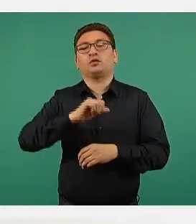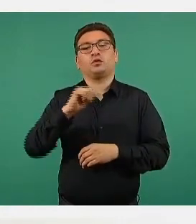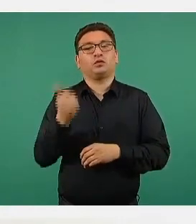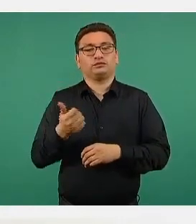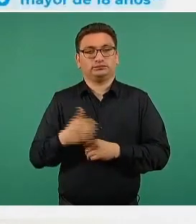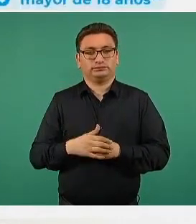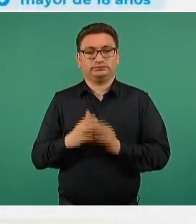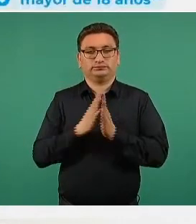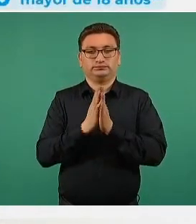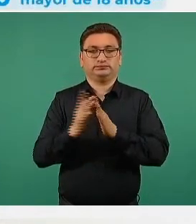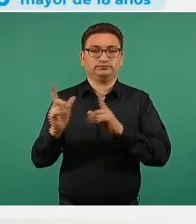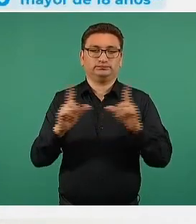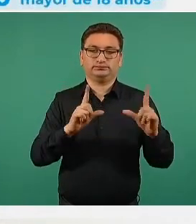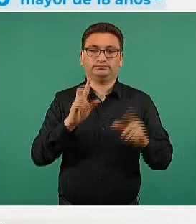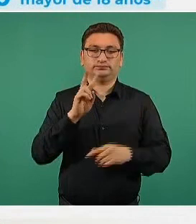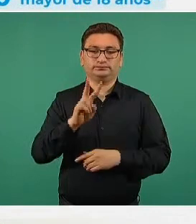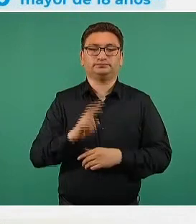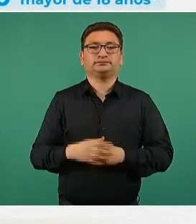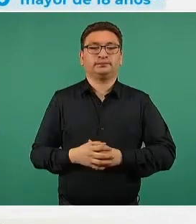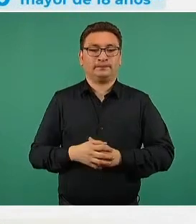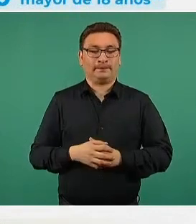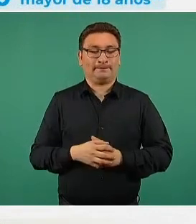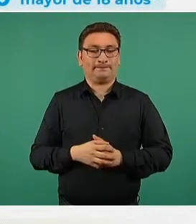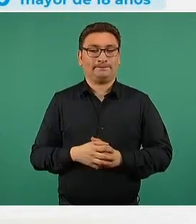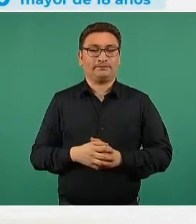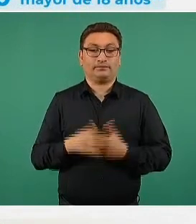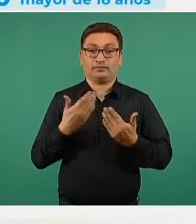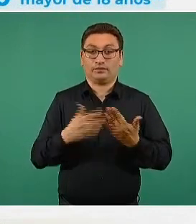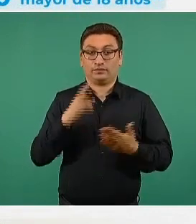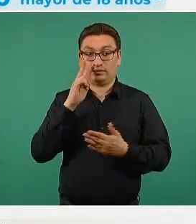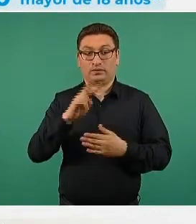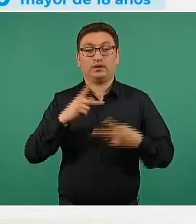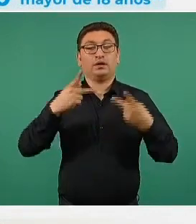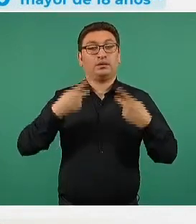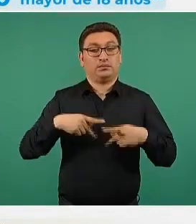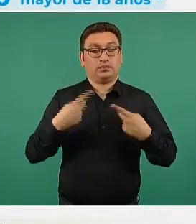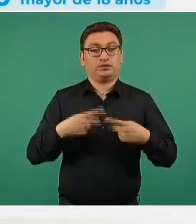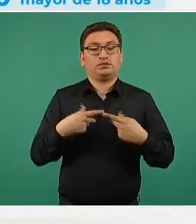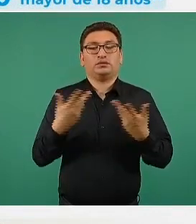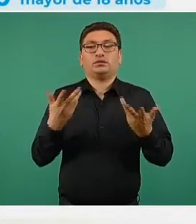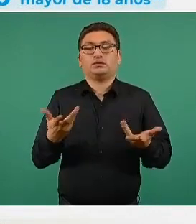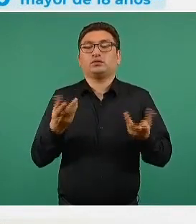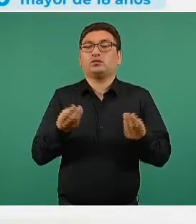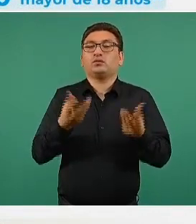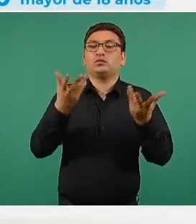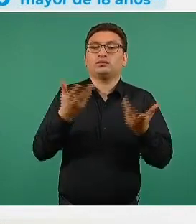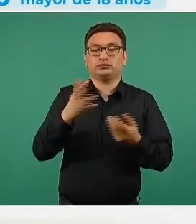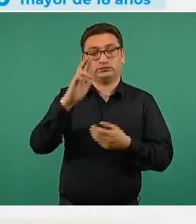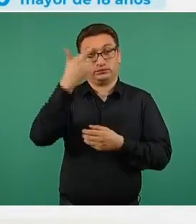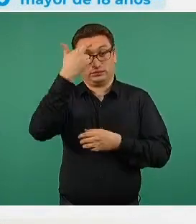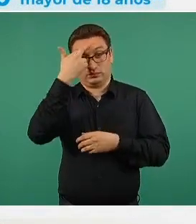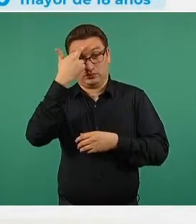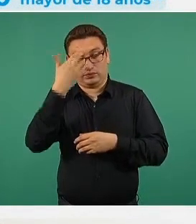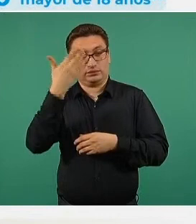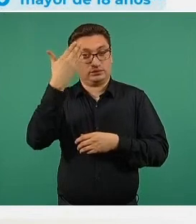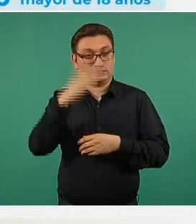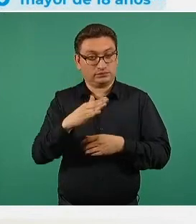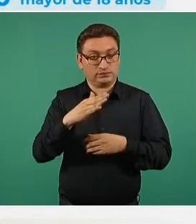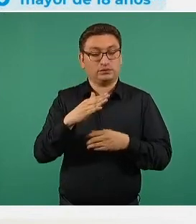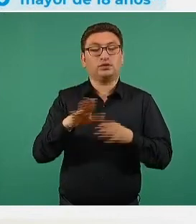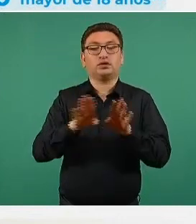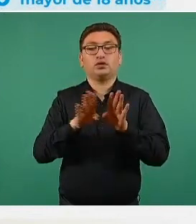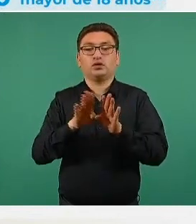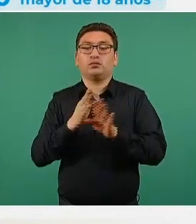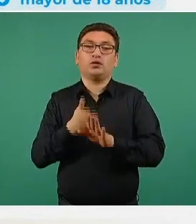favor. Y esto ahora, cuando lo vemos en número de personas, recuerden, la gráfica interior y el